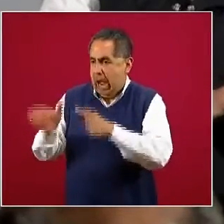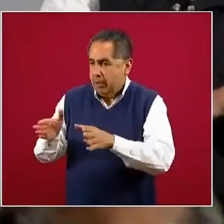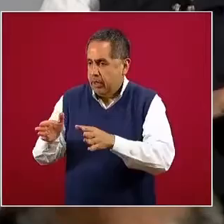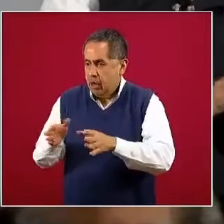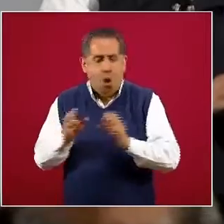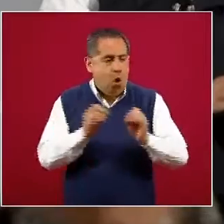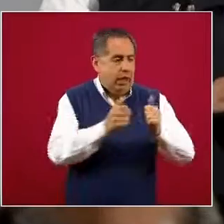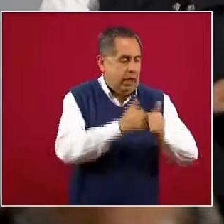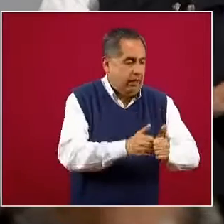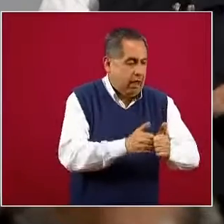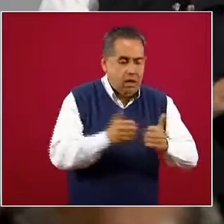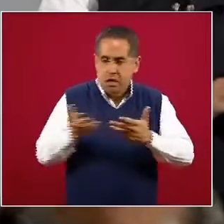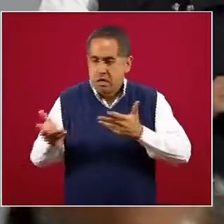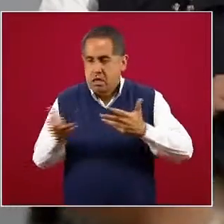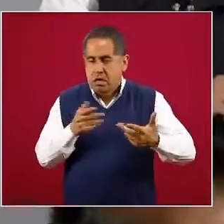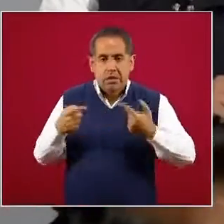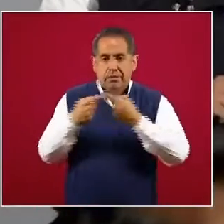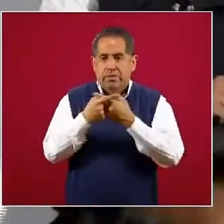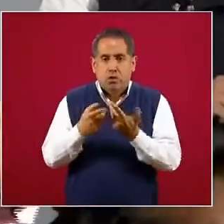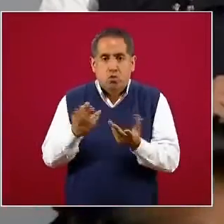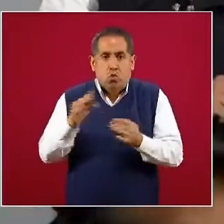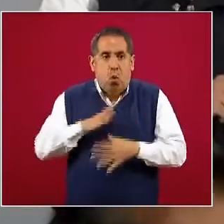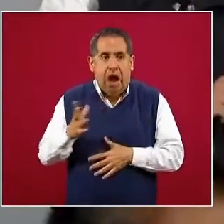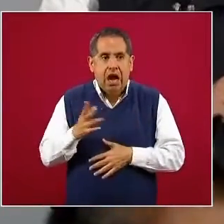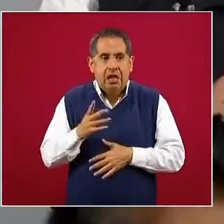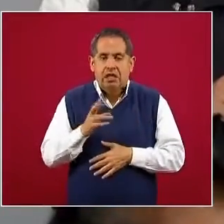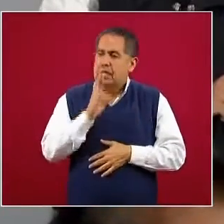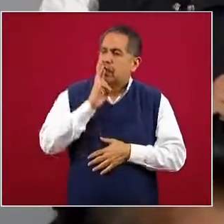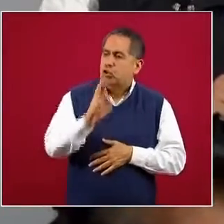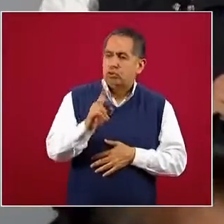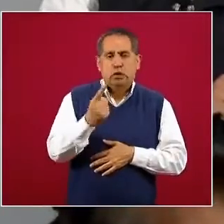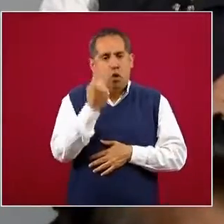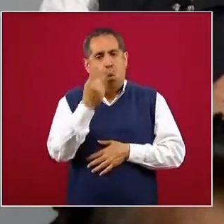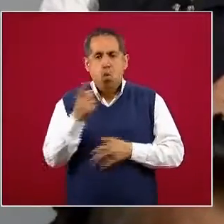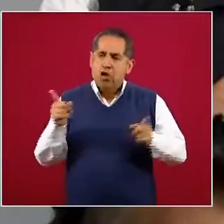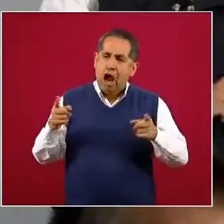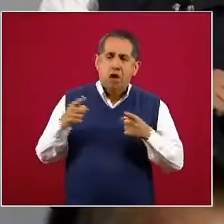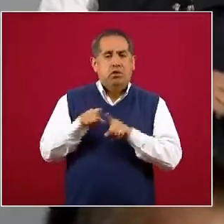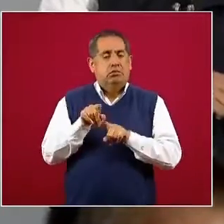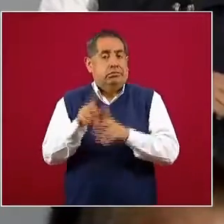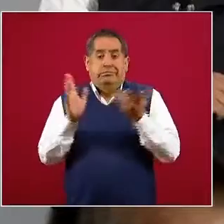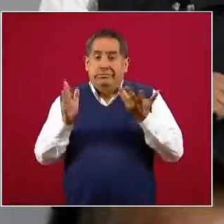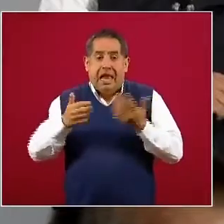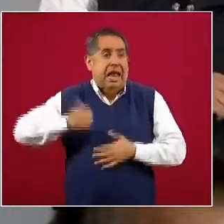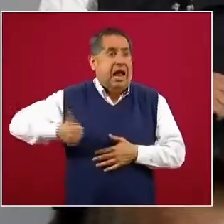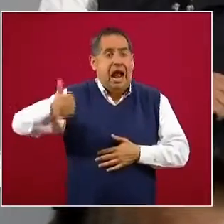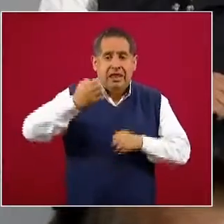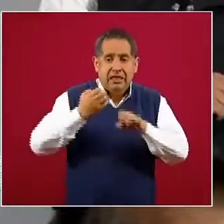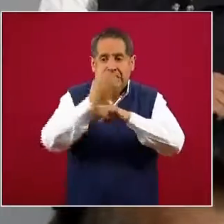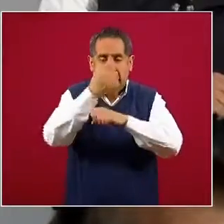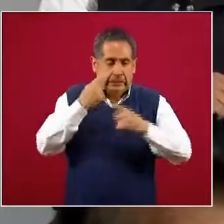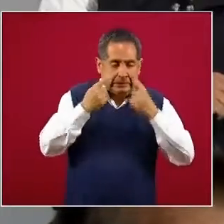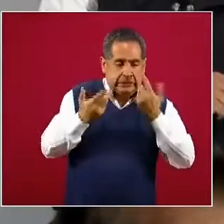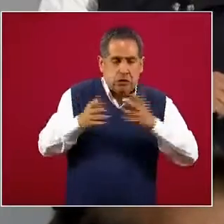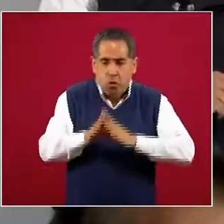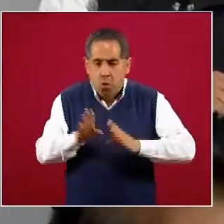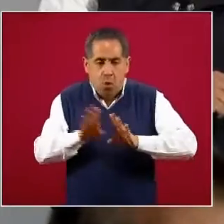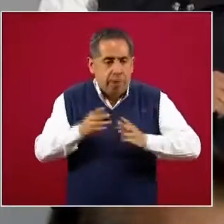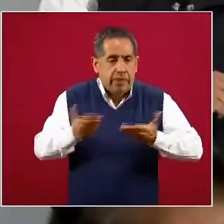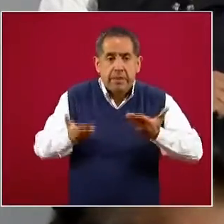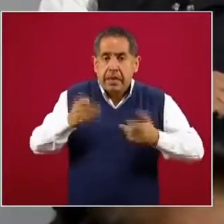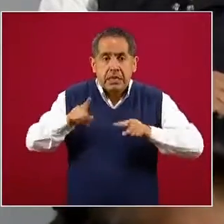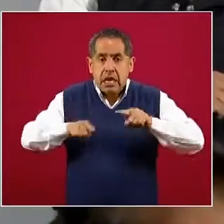funcionario técnico, mi vocación es técnica, mi formación es técnica y a eso me dedico y me dedicaré. ¿Qué le responde a los 10 gobernadores que